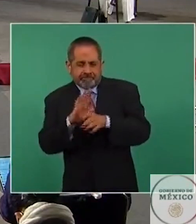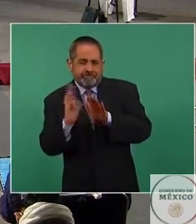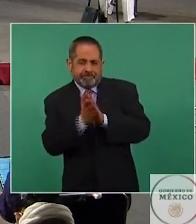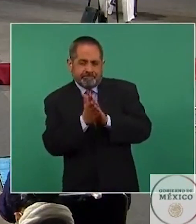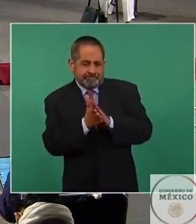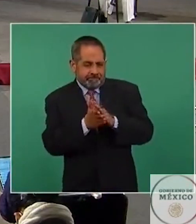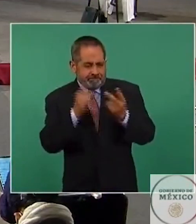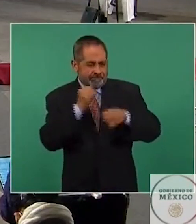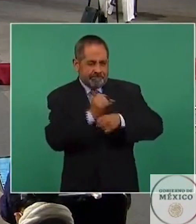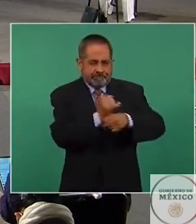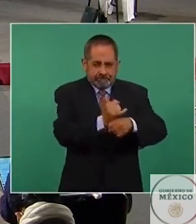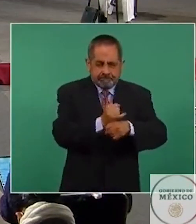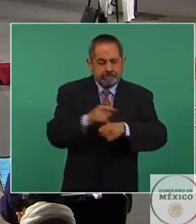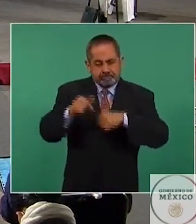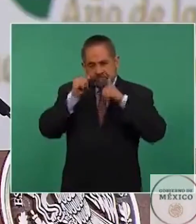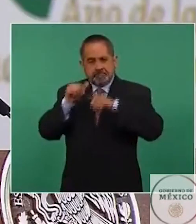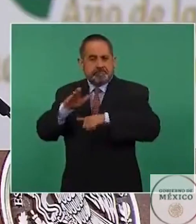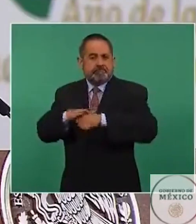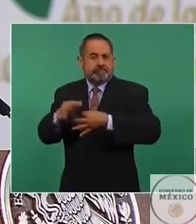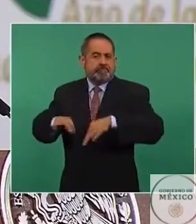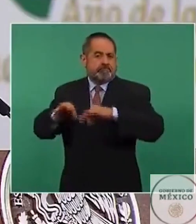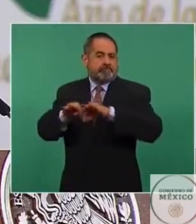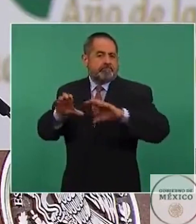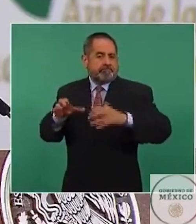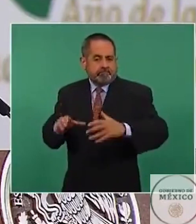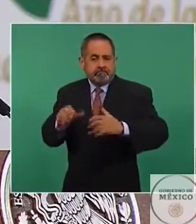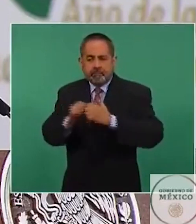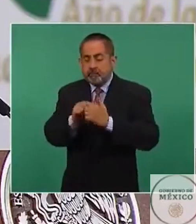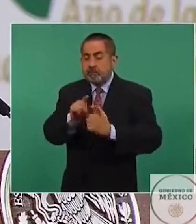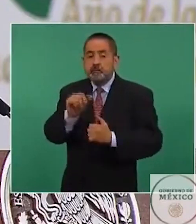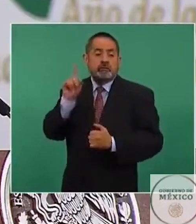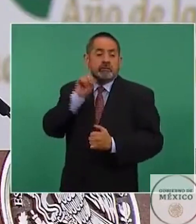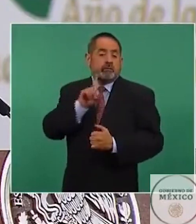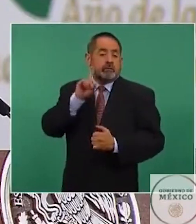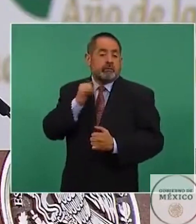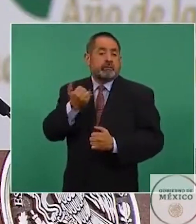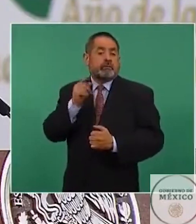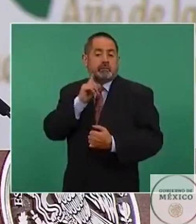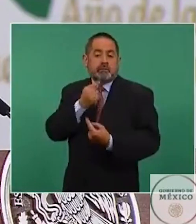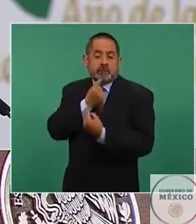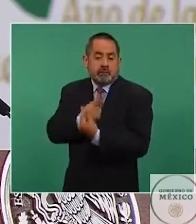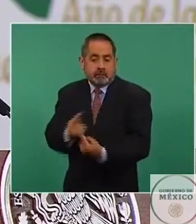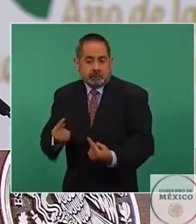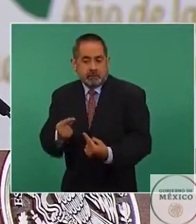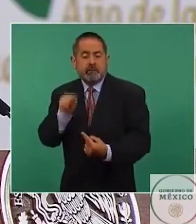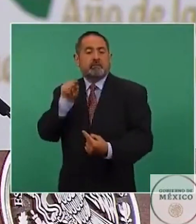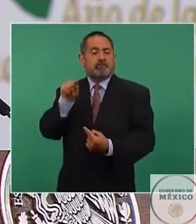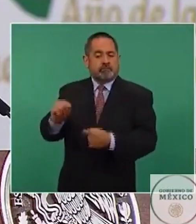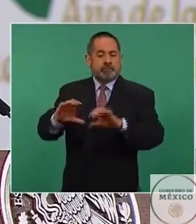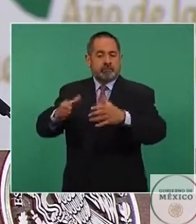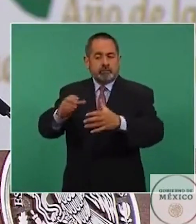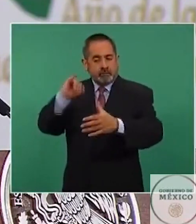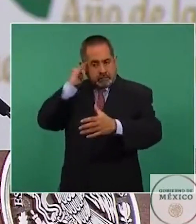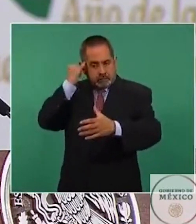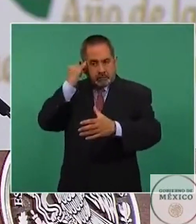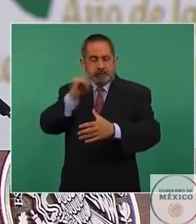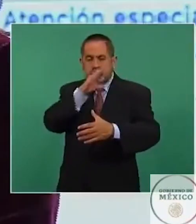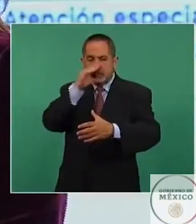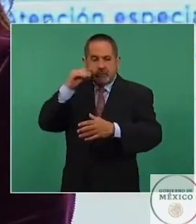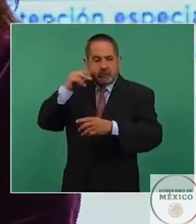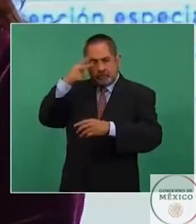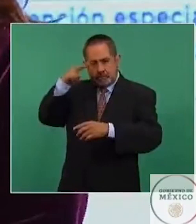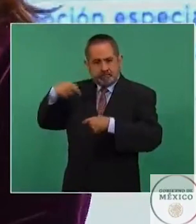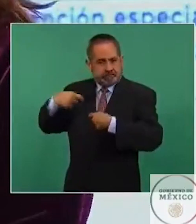han invertido 121 millones de pesos. De igual forma, explicó, se diseccionaron más de 300 millones de pesos en los 56